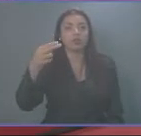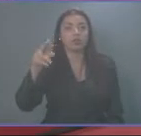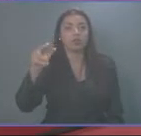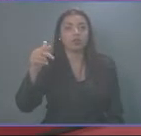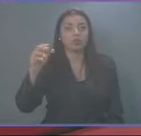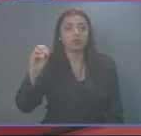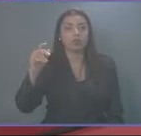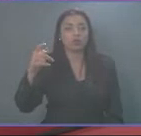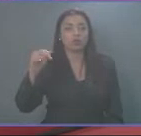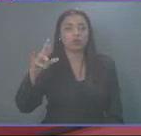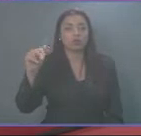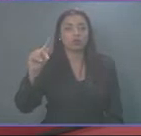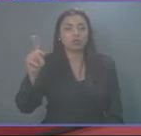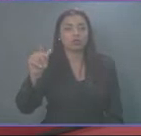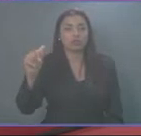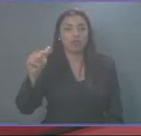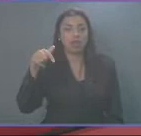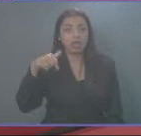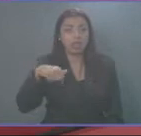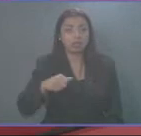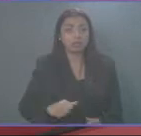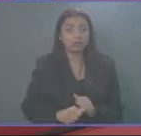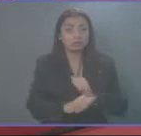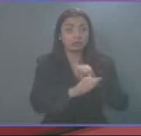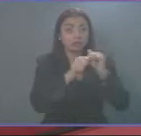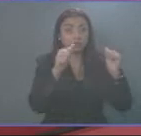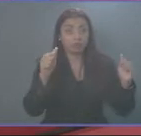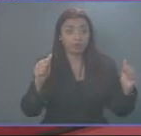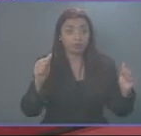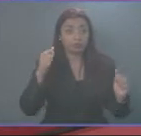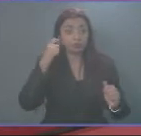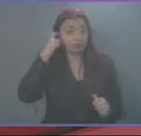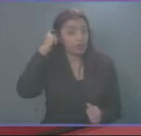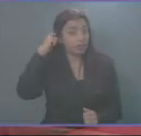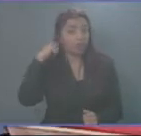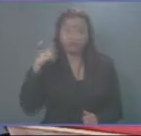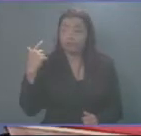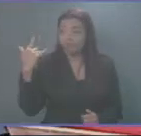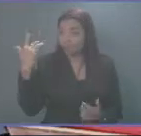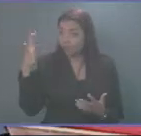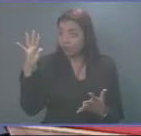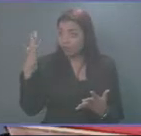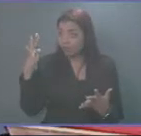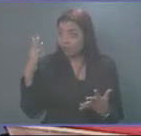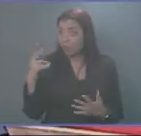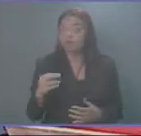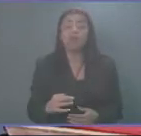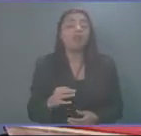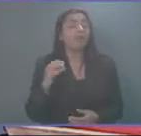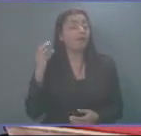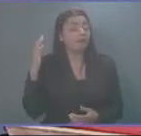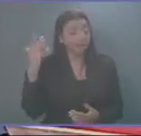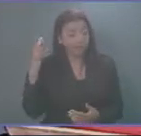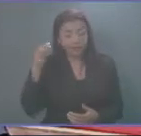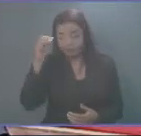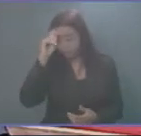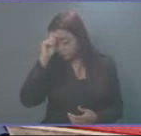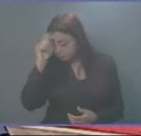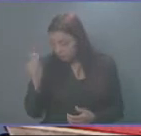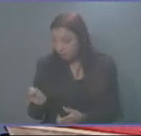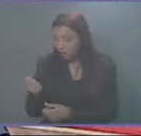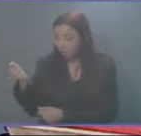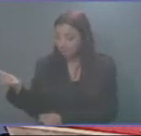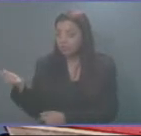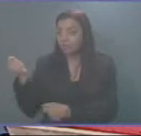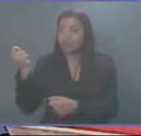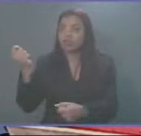mañana recibe un reconocimiento justo, un reconocimiento ganado